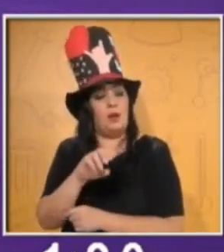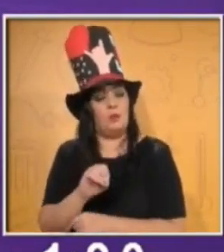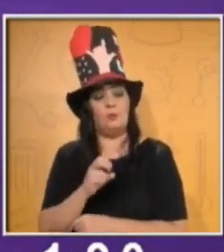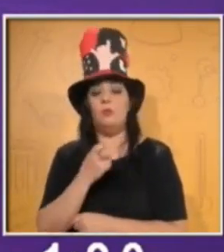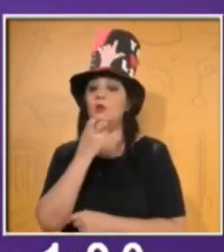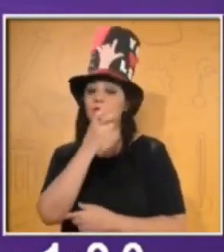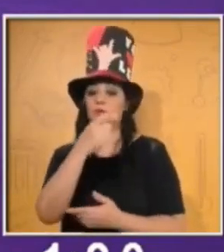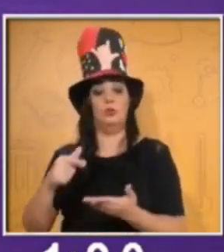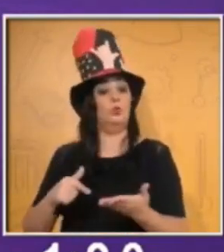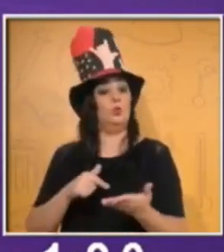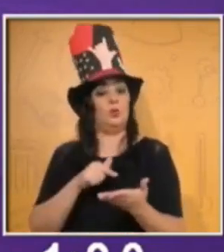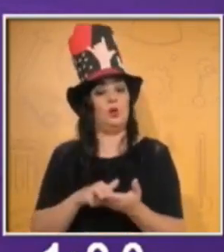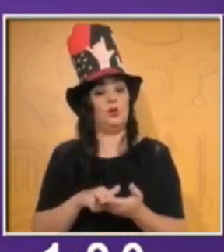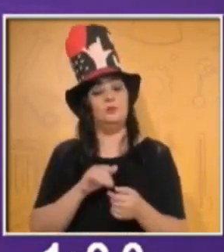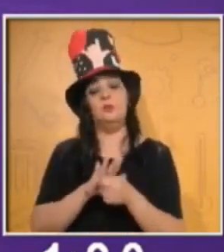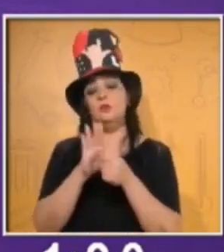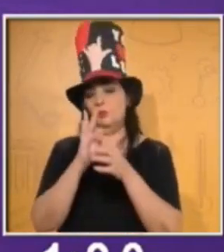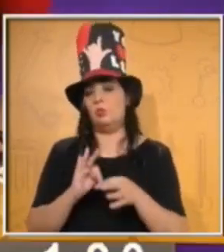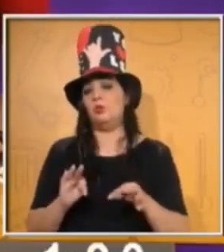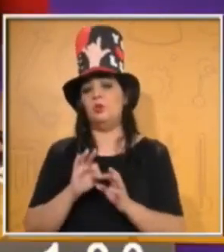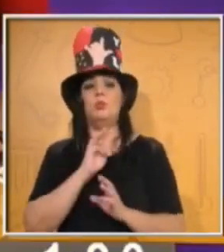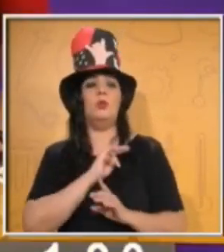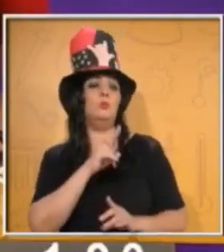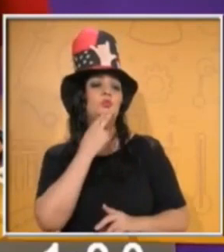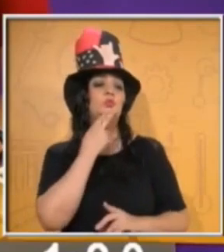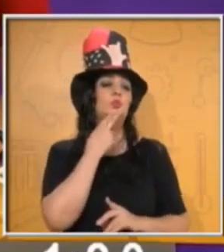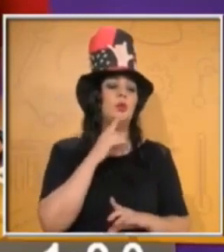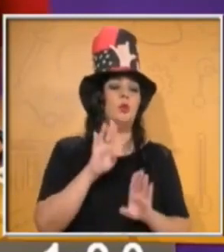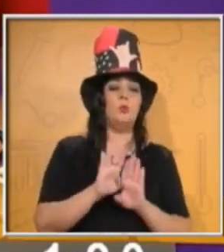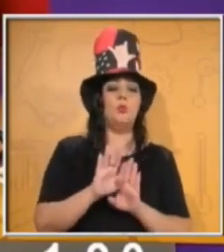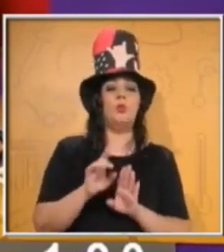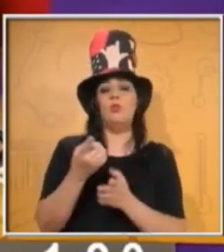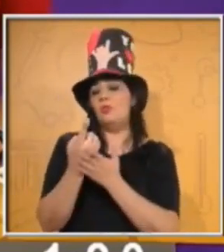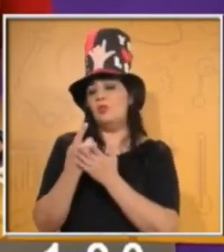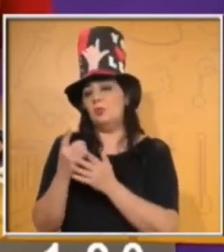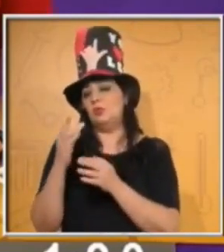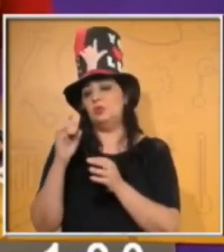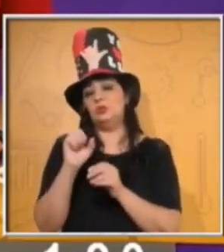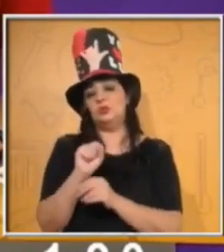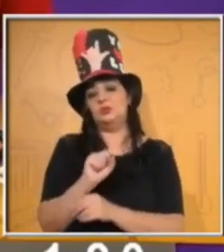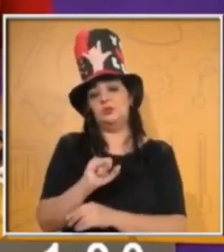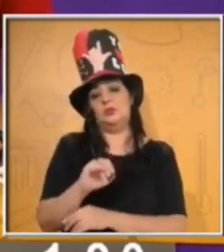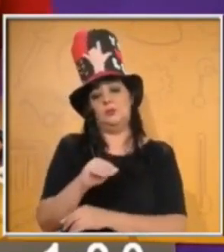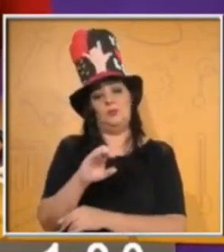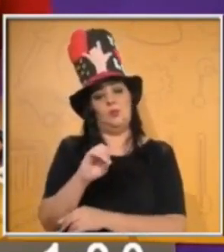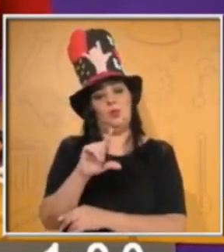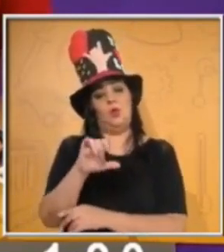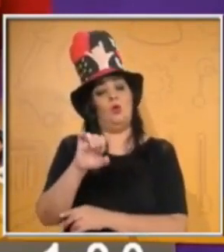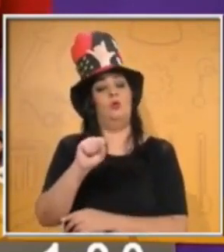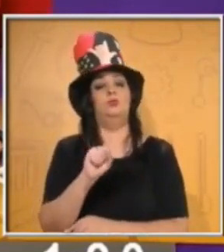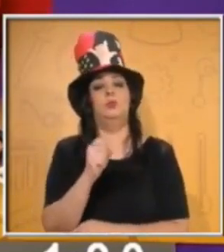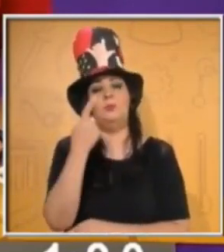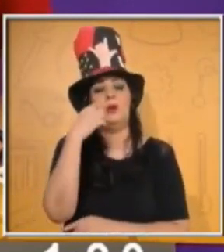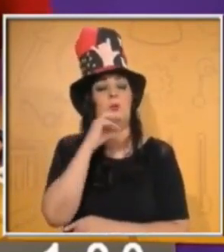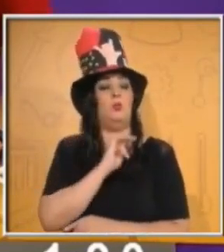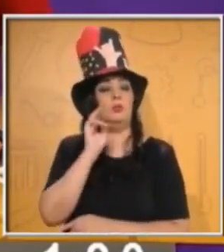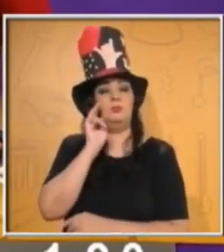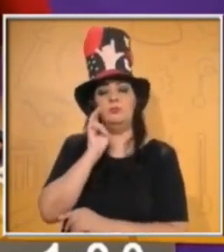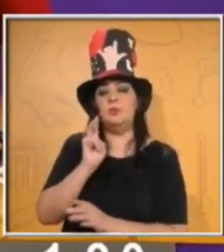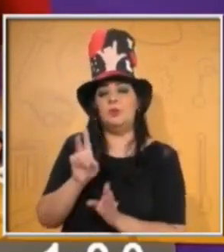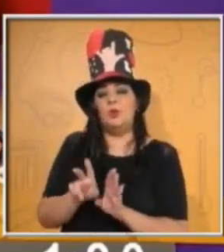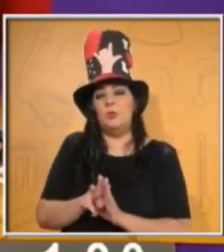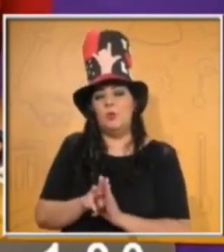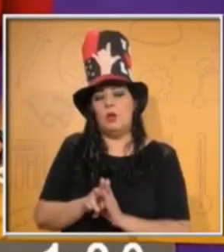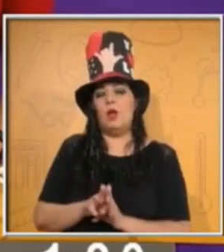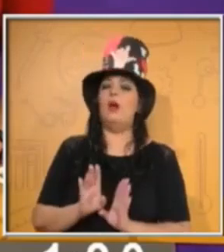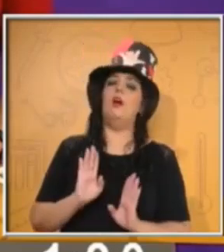clave. ¿Podemos utilizar símbolos, maestro? Claro. Bueno, esos lugares que menciona la maestra Nayeli nos van a servir de referencia